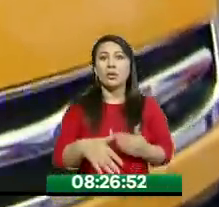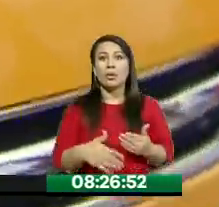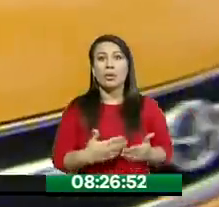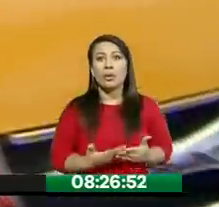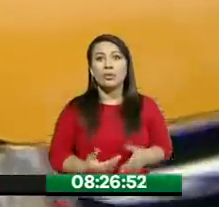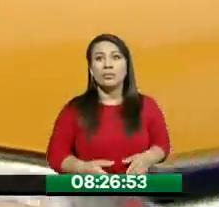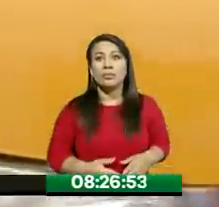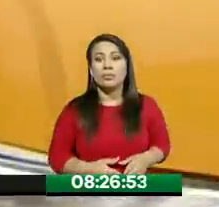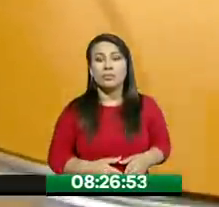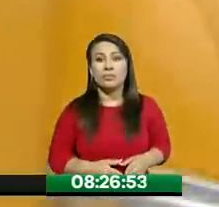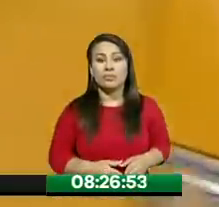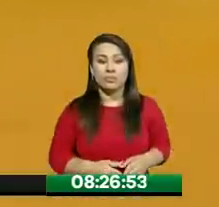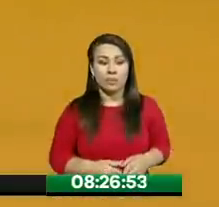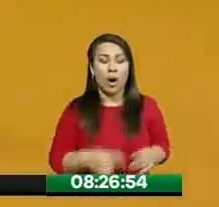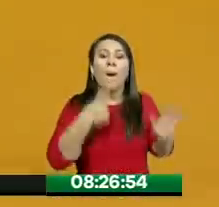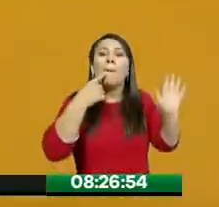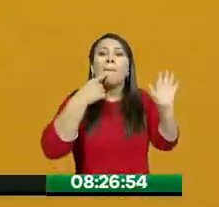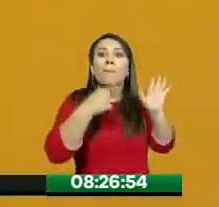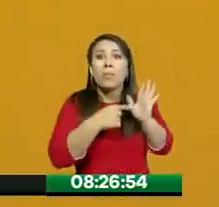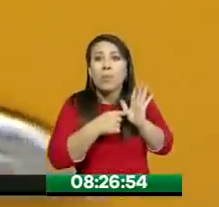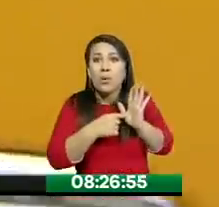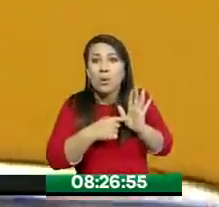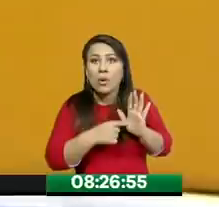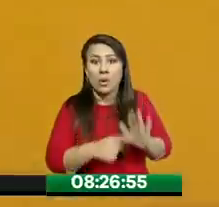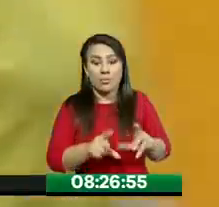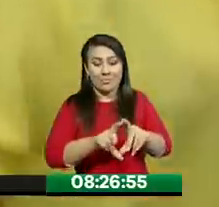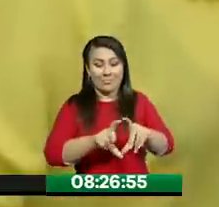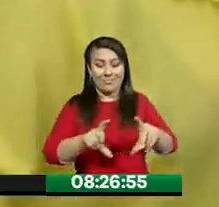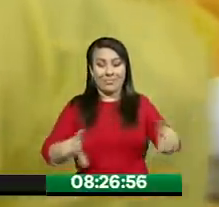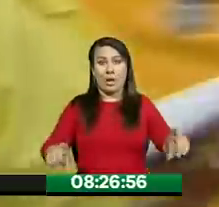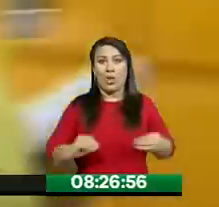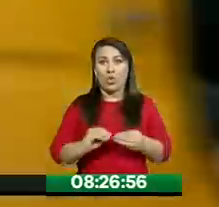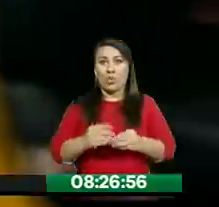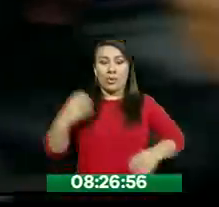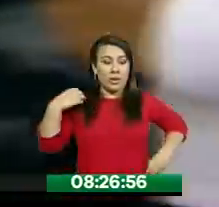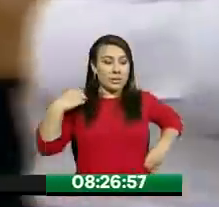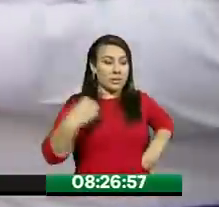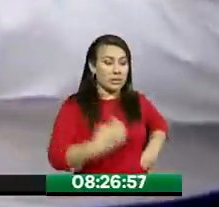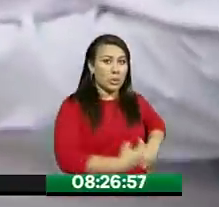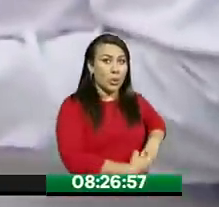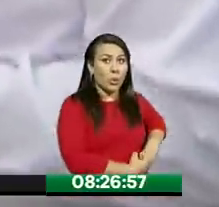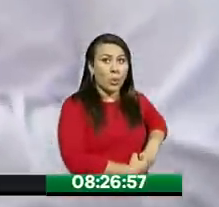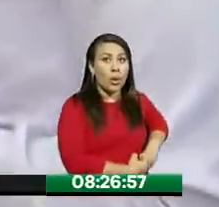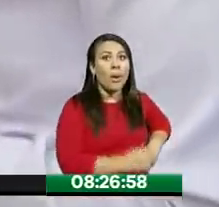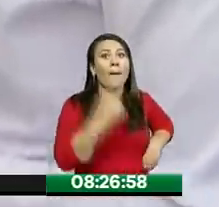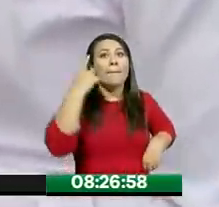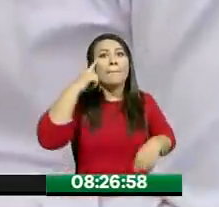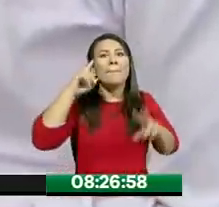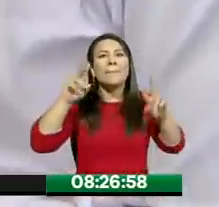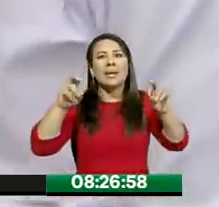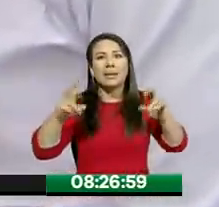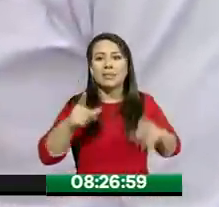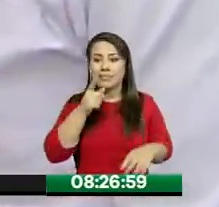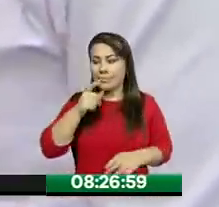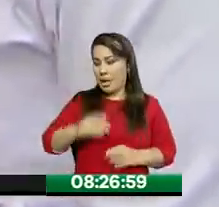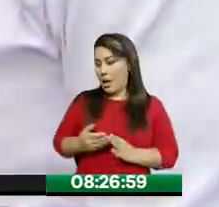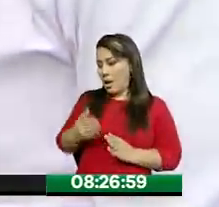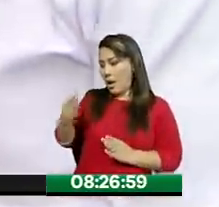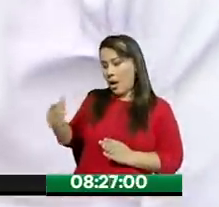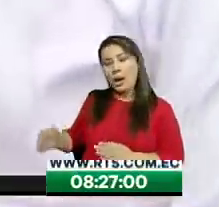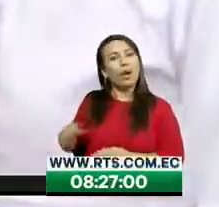intenso operativo en el Guasmo Sur de Guayaquil para hallar a un hombre involucrado en varias muertes